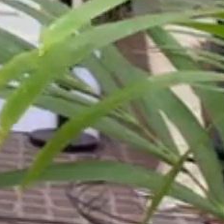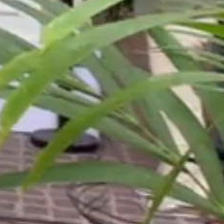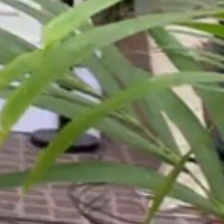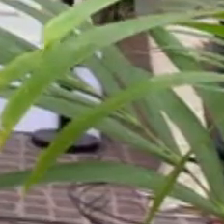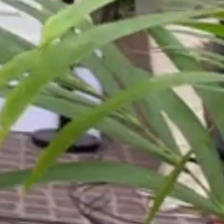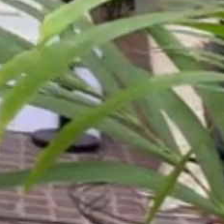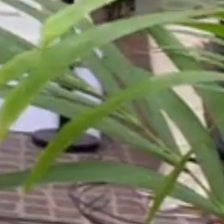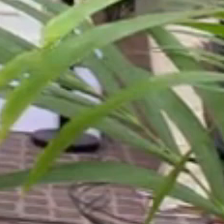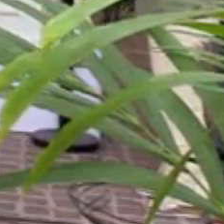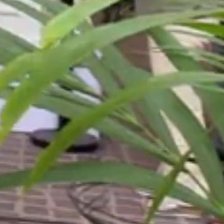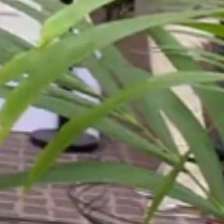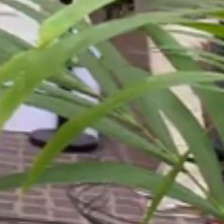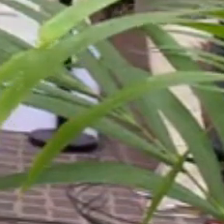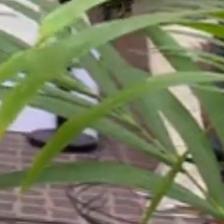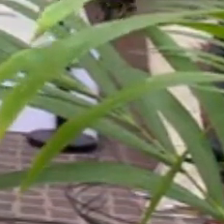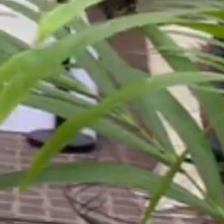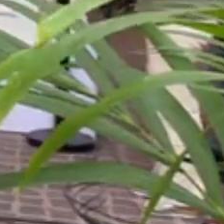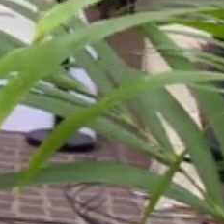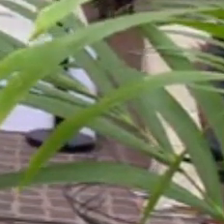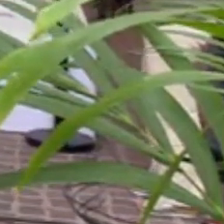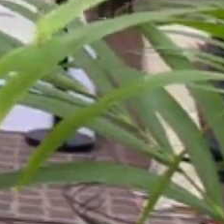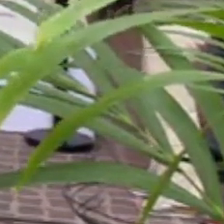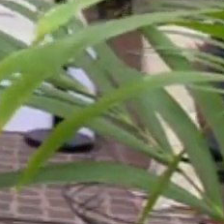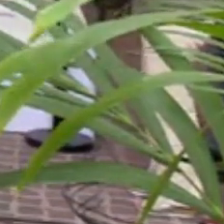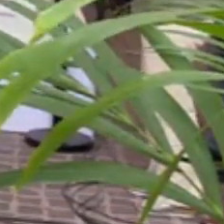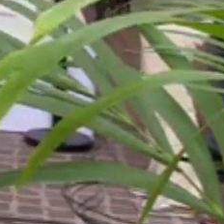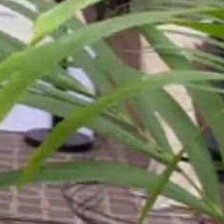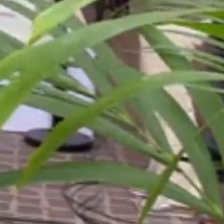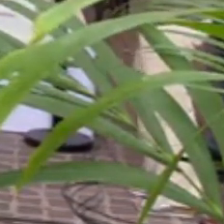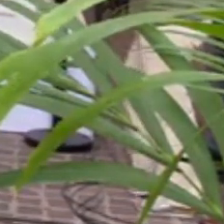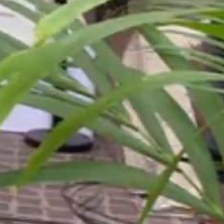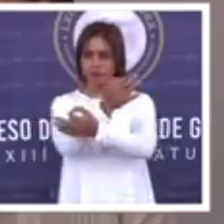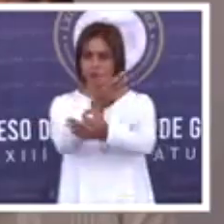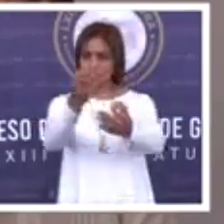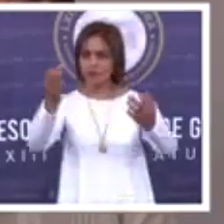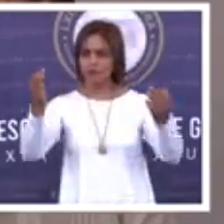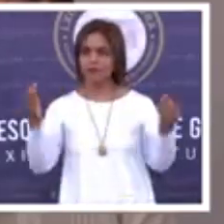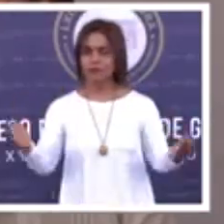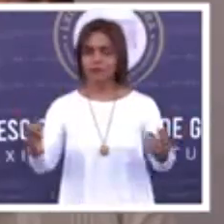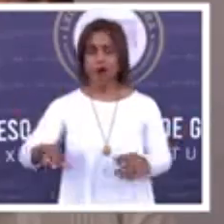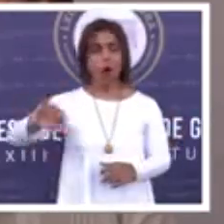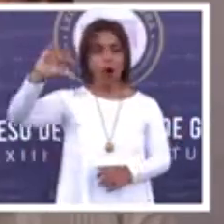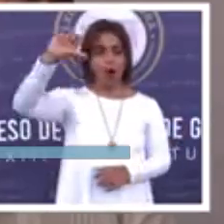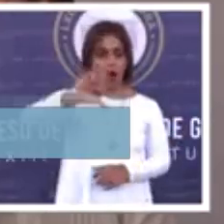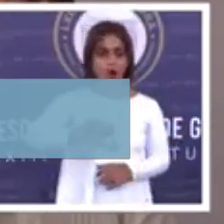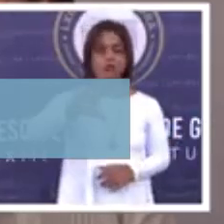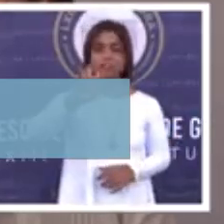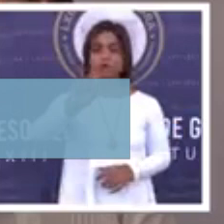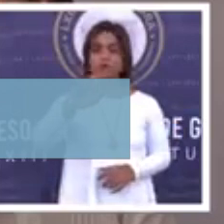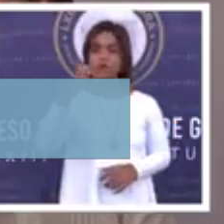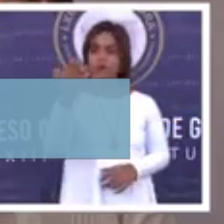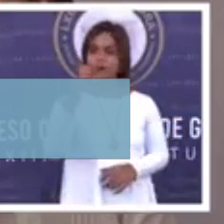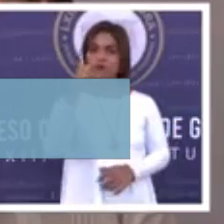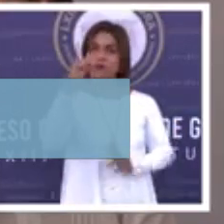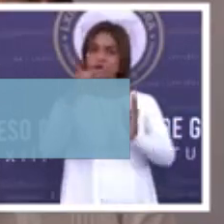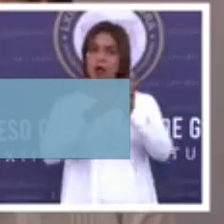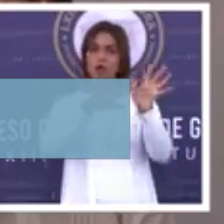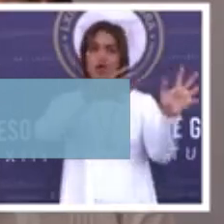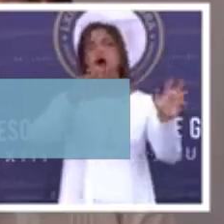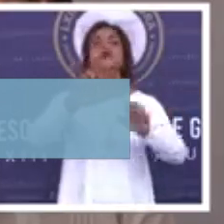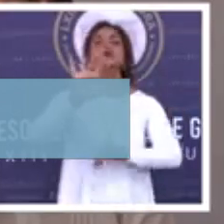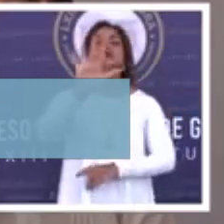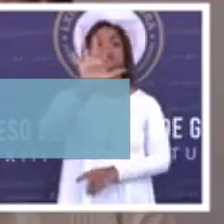dio lectura del acta constitutiva del Congreso Constituyente del estado. Hoy, 30 de enero